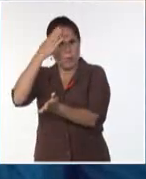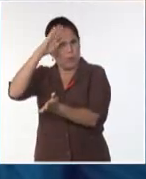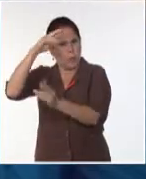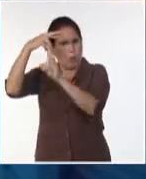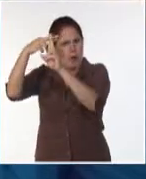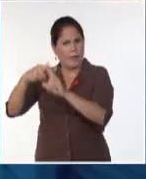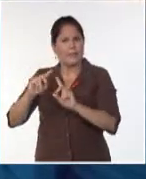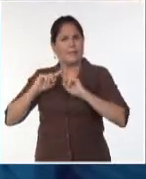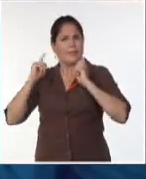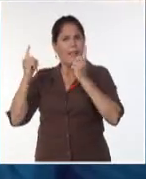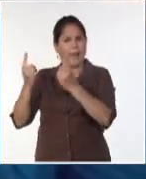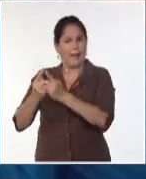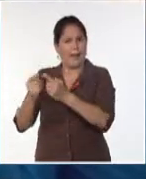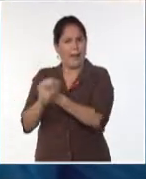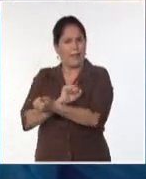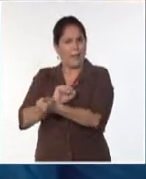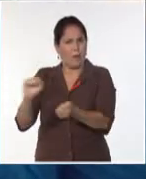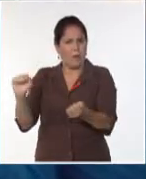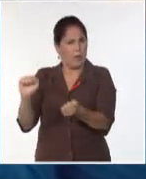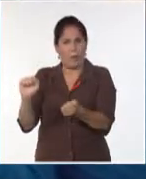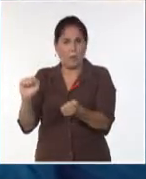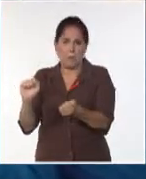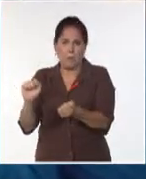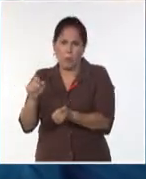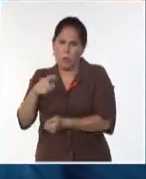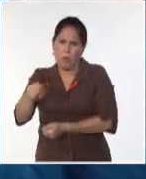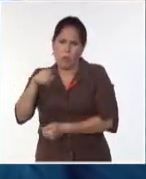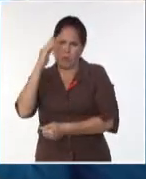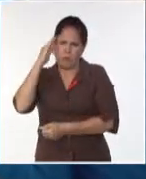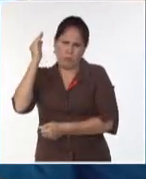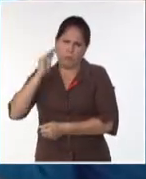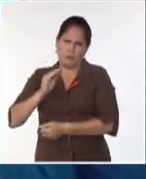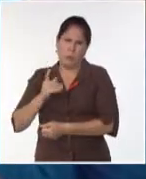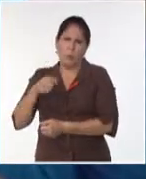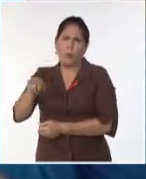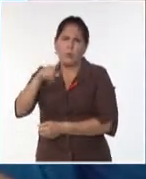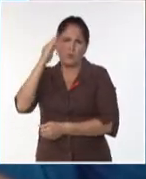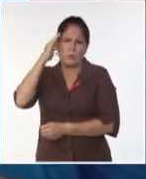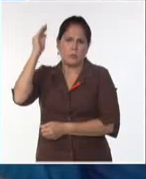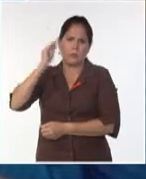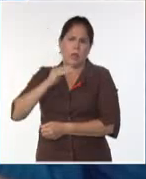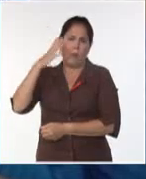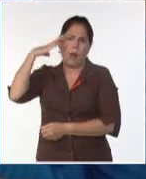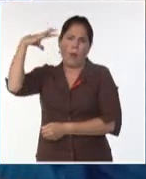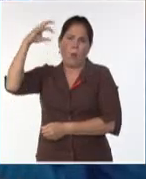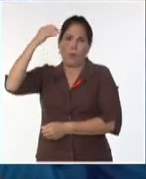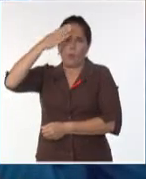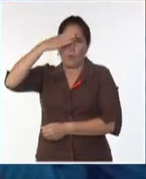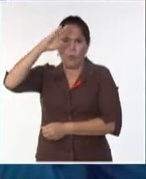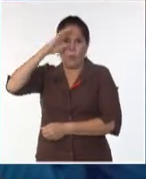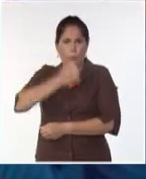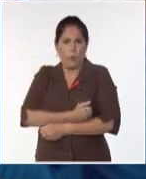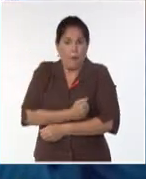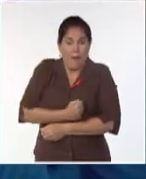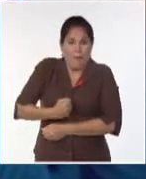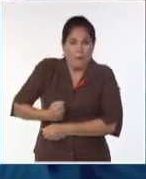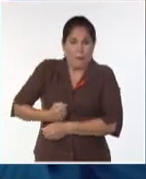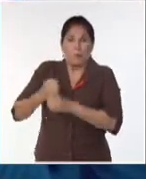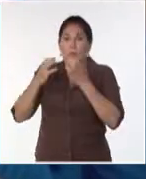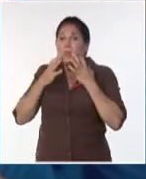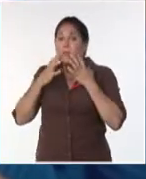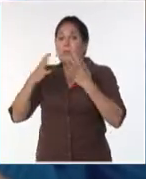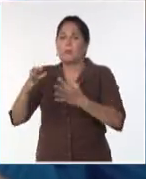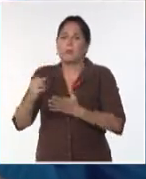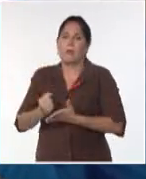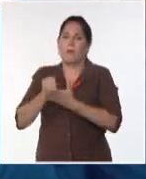general de países que patrocina el terrorismo, porque ustedes saben que obviamente Cuba ha hecho esfuerzos muy importantes para apoyar